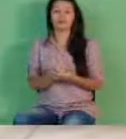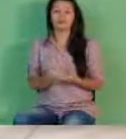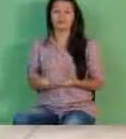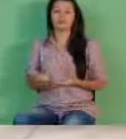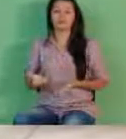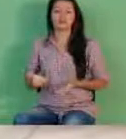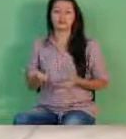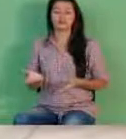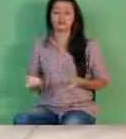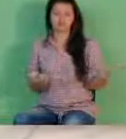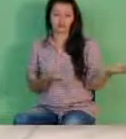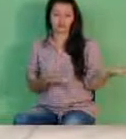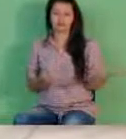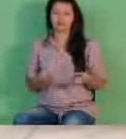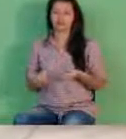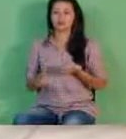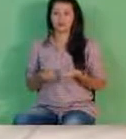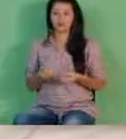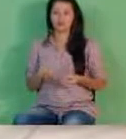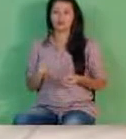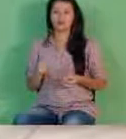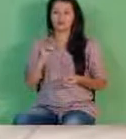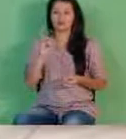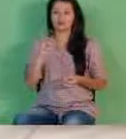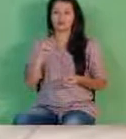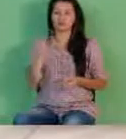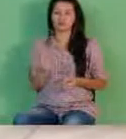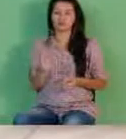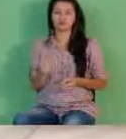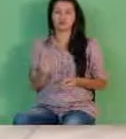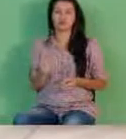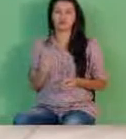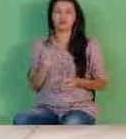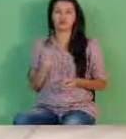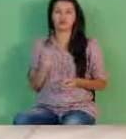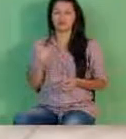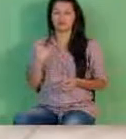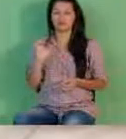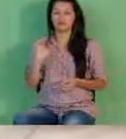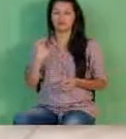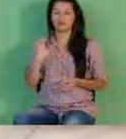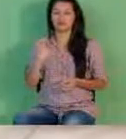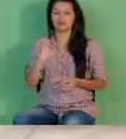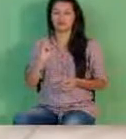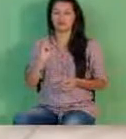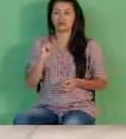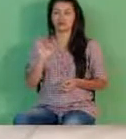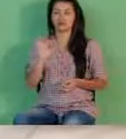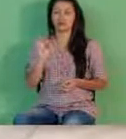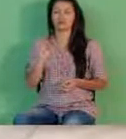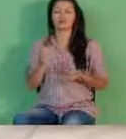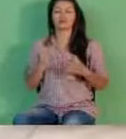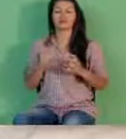para que hagan uso adecuado de nuestro servicio que se sientan ese calor